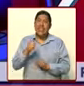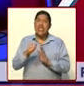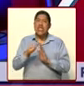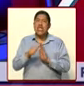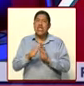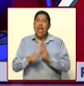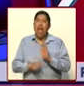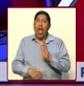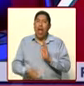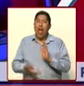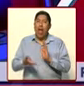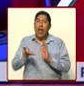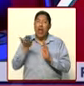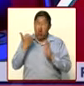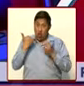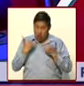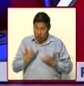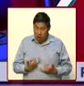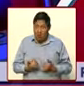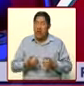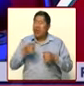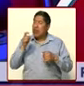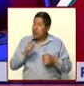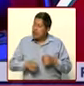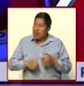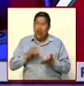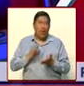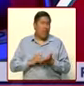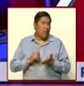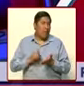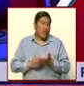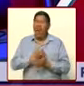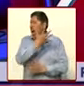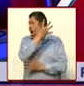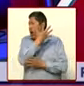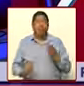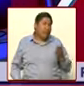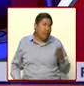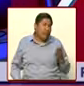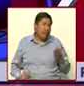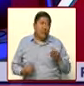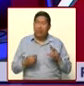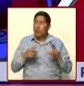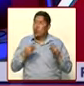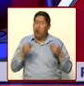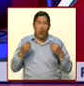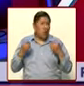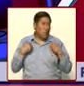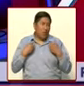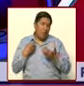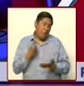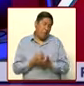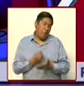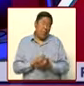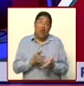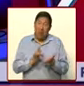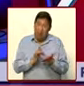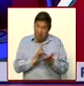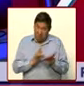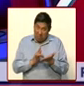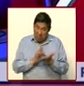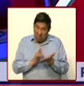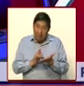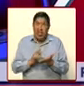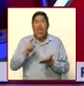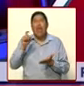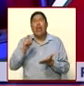cirugías. Exacto, y hoy está pidiendo ayuda, no tiene más recursos, ni siquiera para sus medicamentos, y están requiriendo de un banco